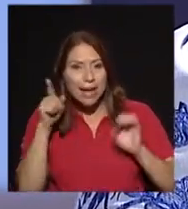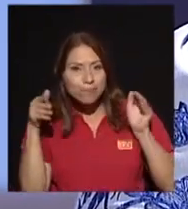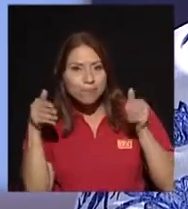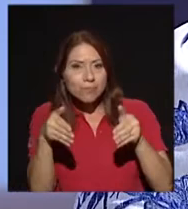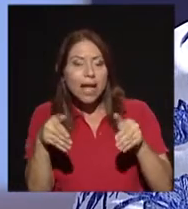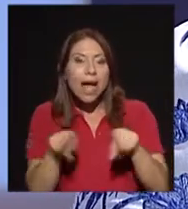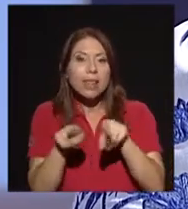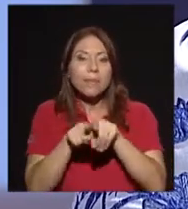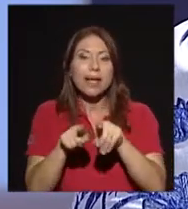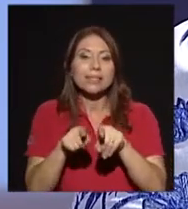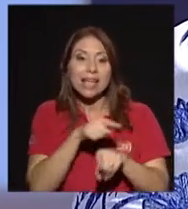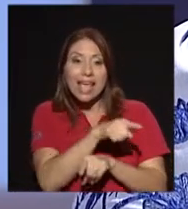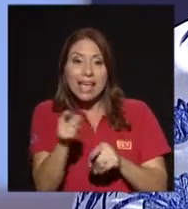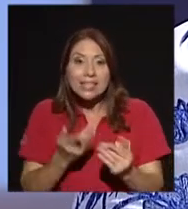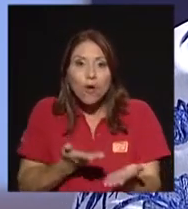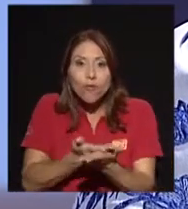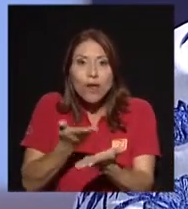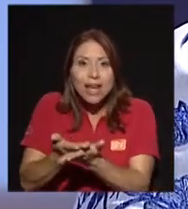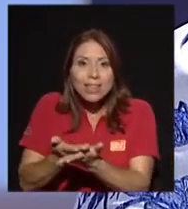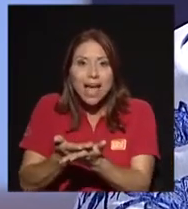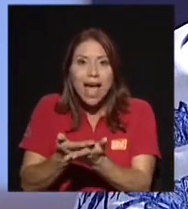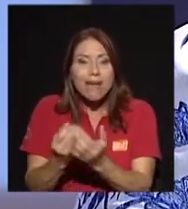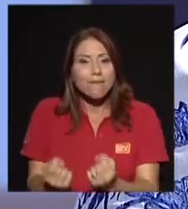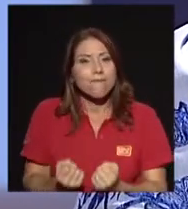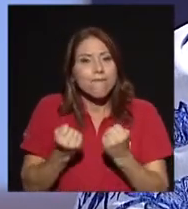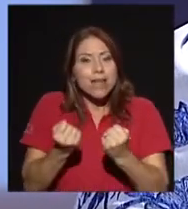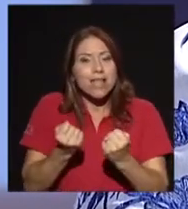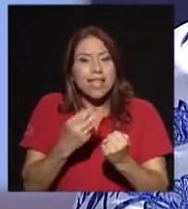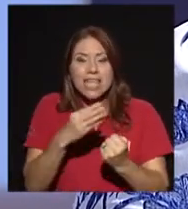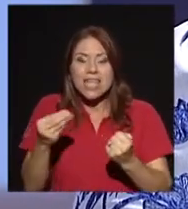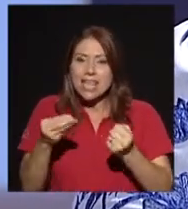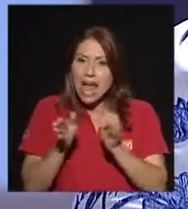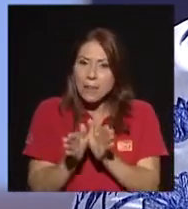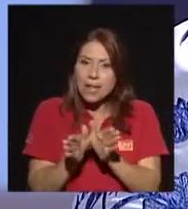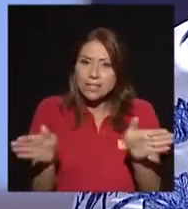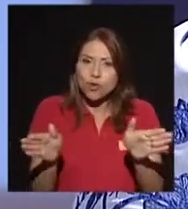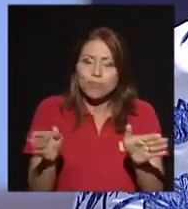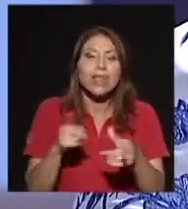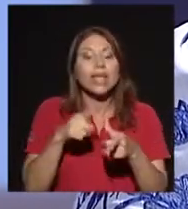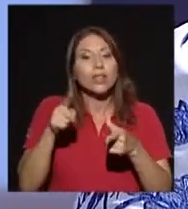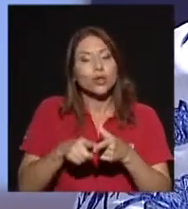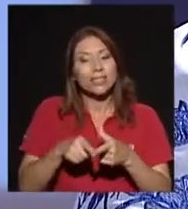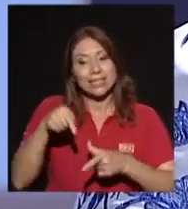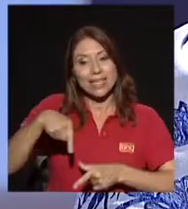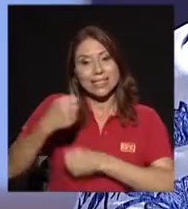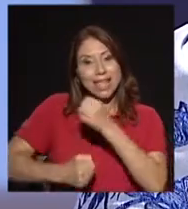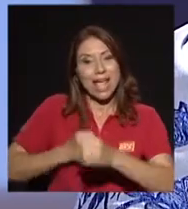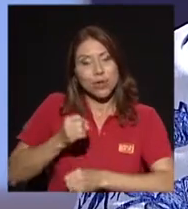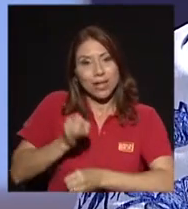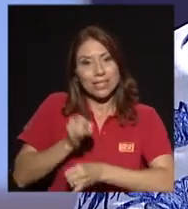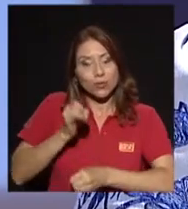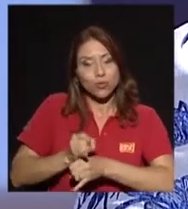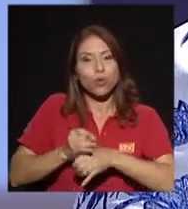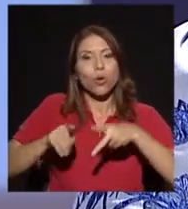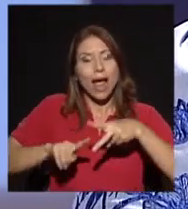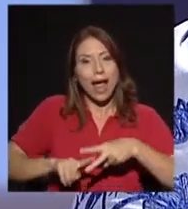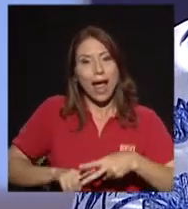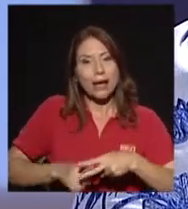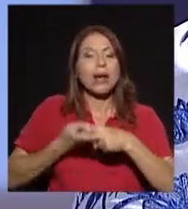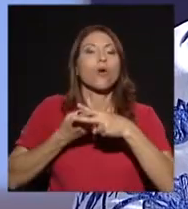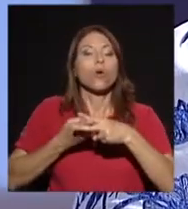un fortalecimiento de esa oferta y ampliación. Entonces, desde esa perspectiva, la institución este año arrancó en términos